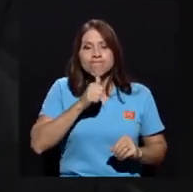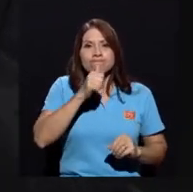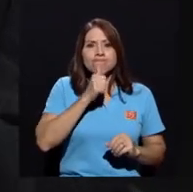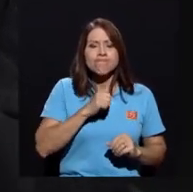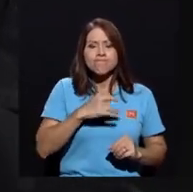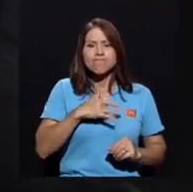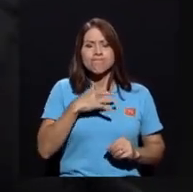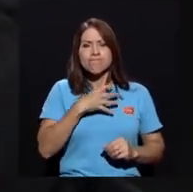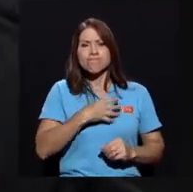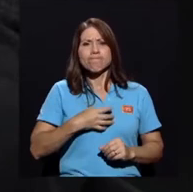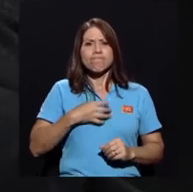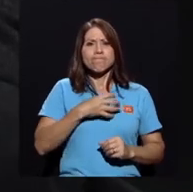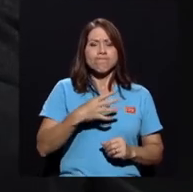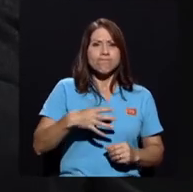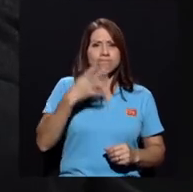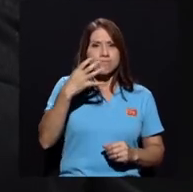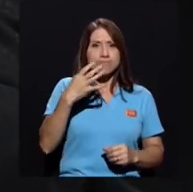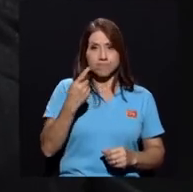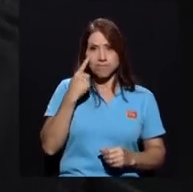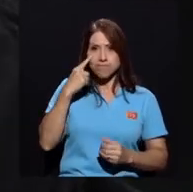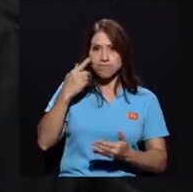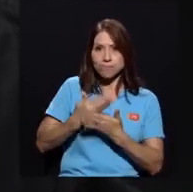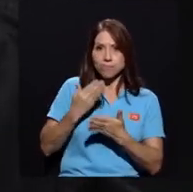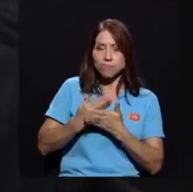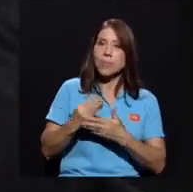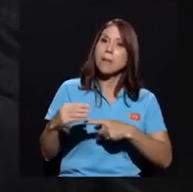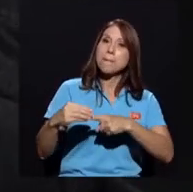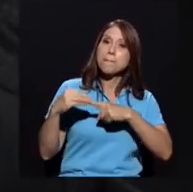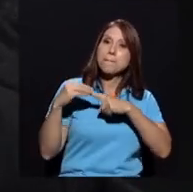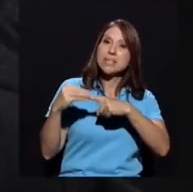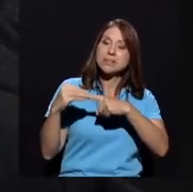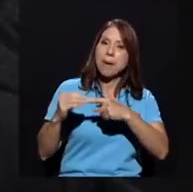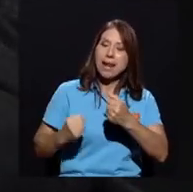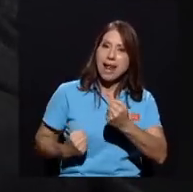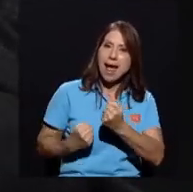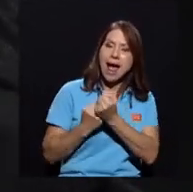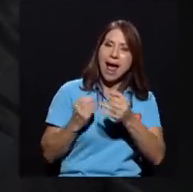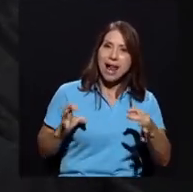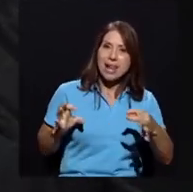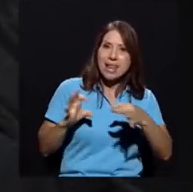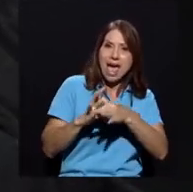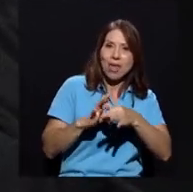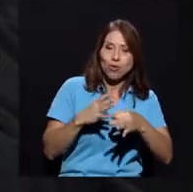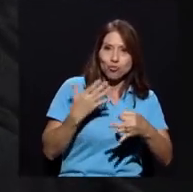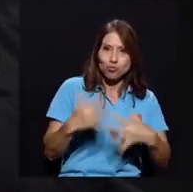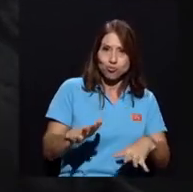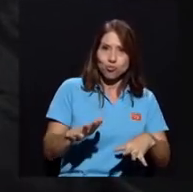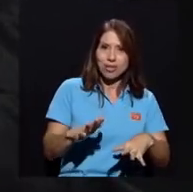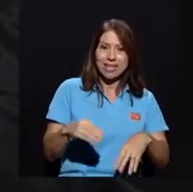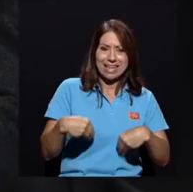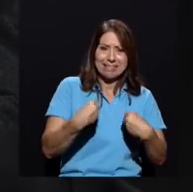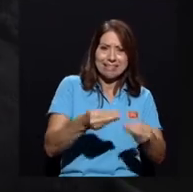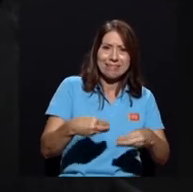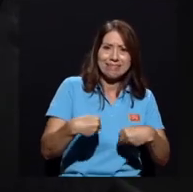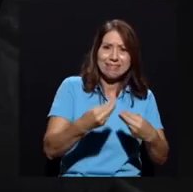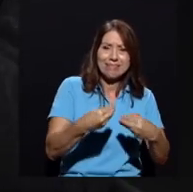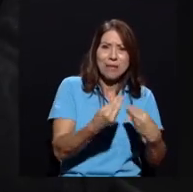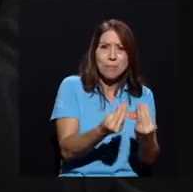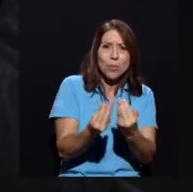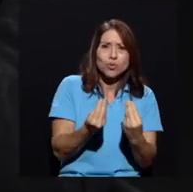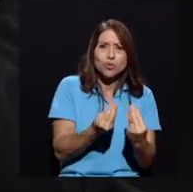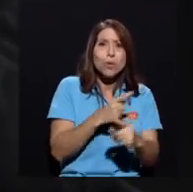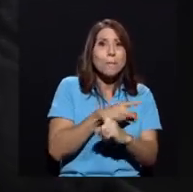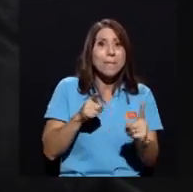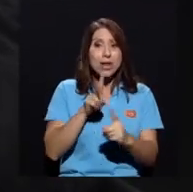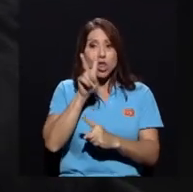de ello, que siendo su principal aliado, siendo su principal suplidor de todo prácticamente, nunca se han reunido los dos